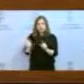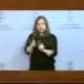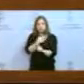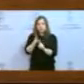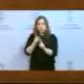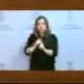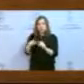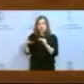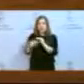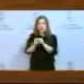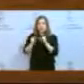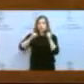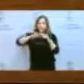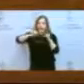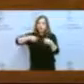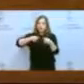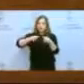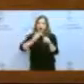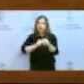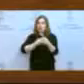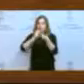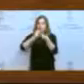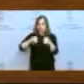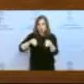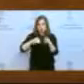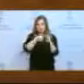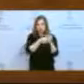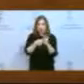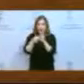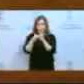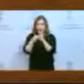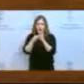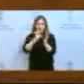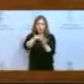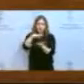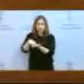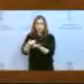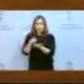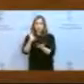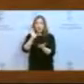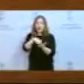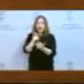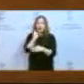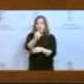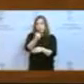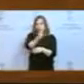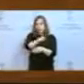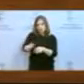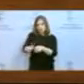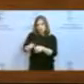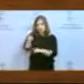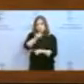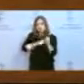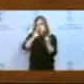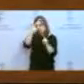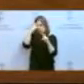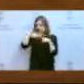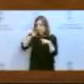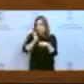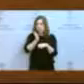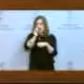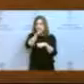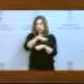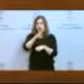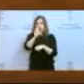colaboración con el Ayuntamiento de Siero en relación con las instalaciones del Centro de Apoyo a la Integración de Personas con Daño Cerebral Cebrano, en